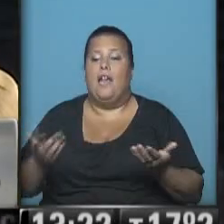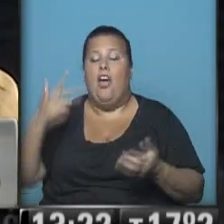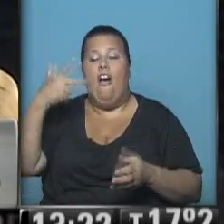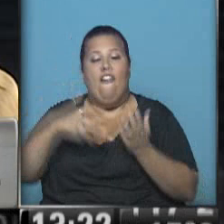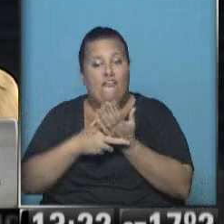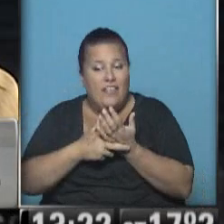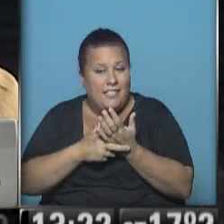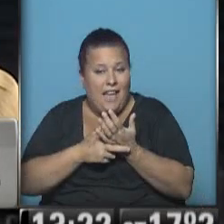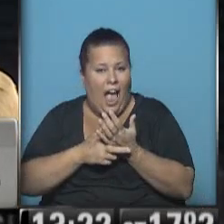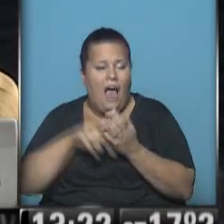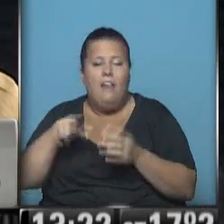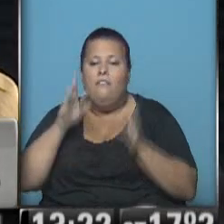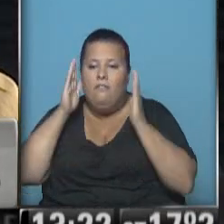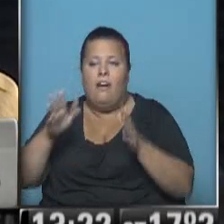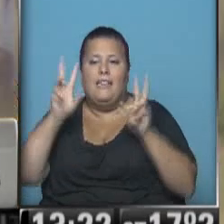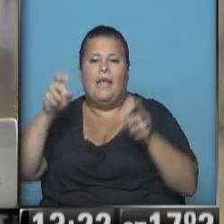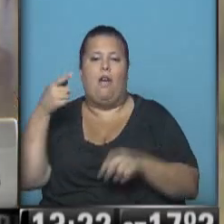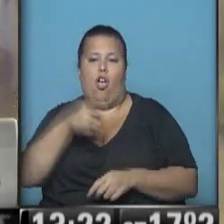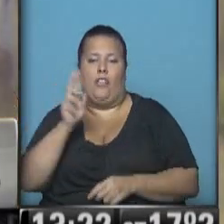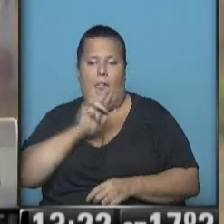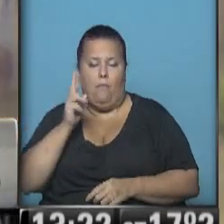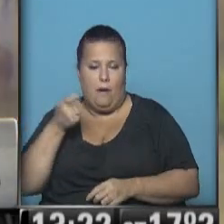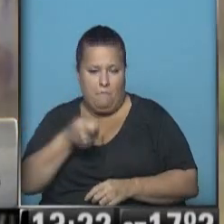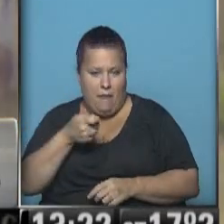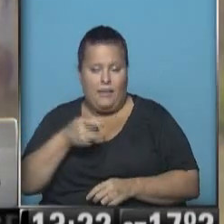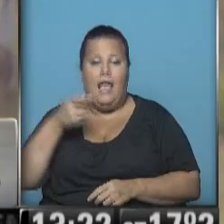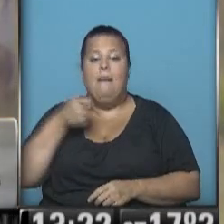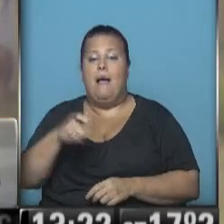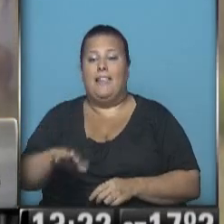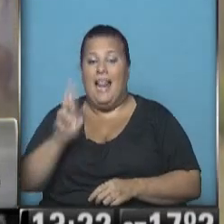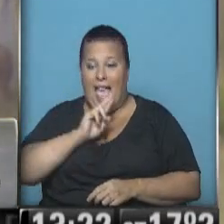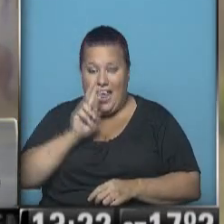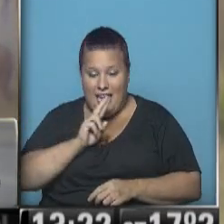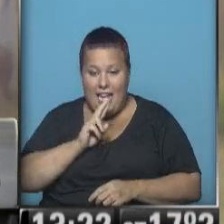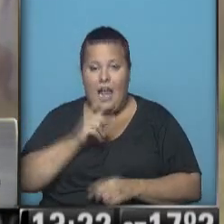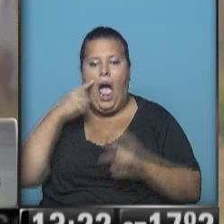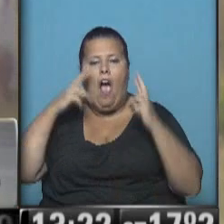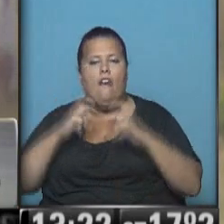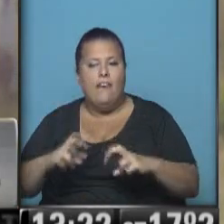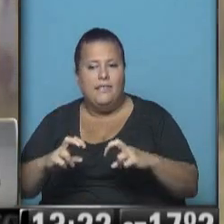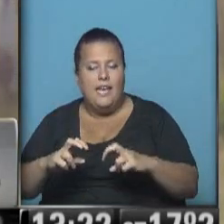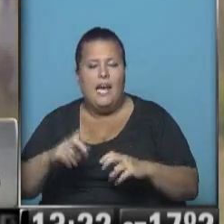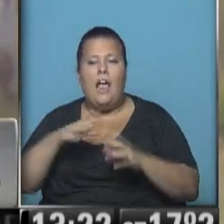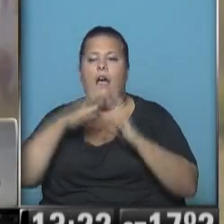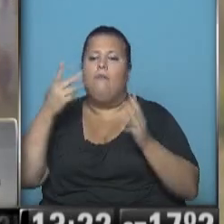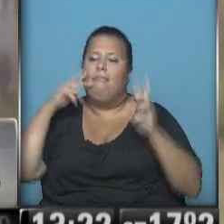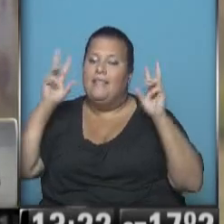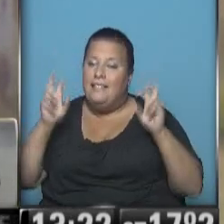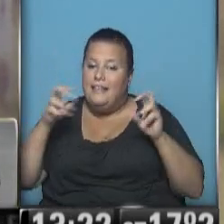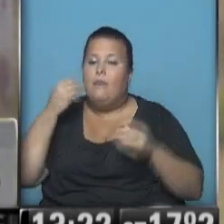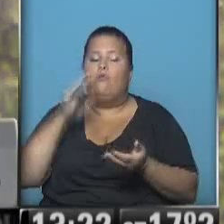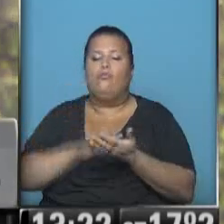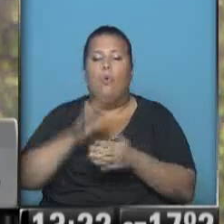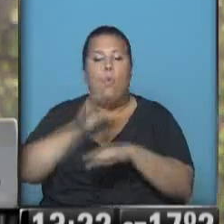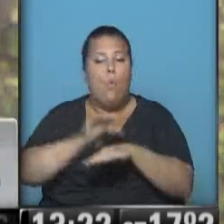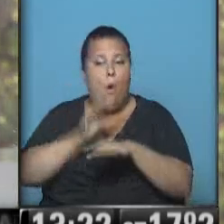fiscalía fue funcional al femicida el asesinato de Luzmila está siendo investigado en una incipiente causa que tiene como